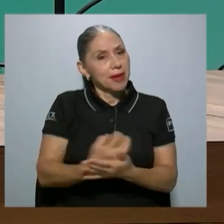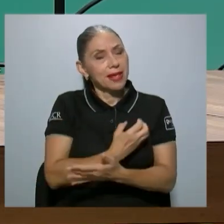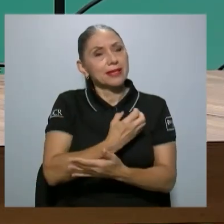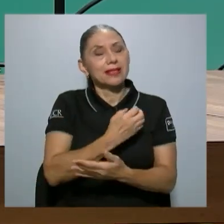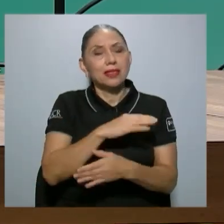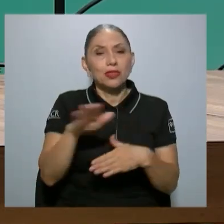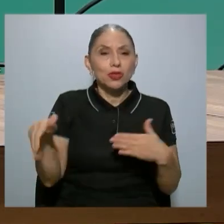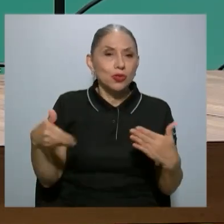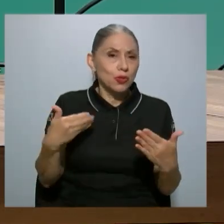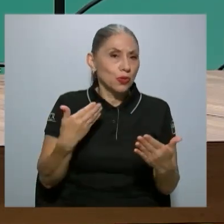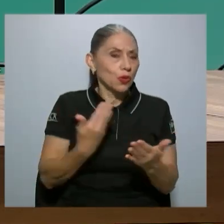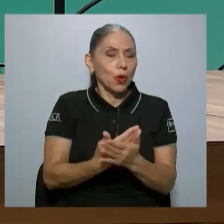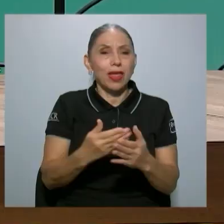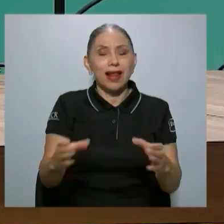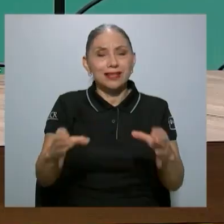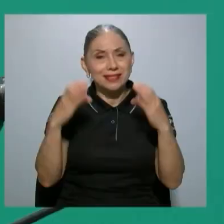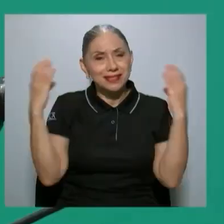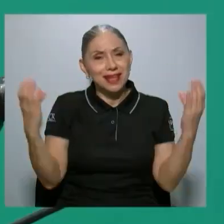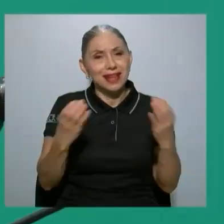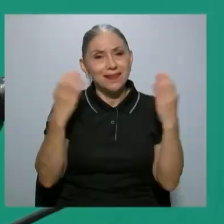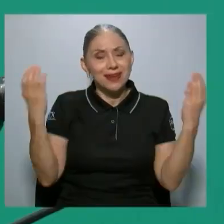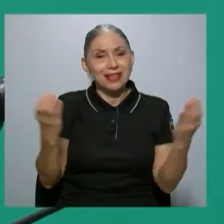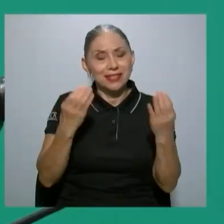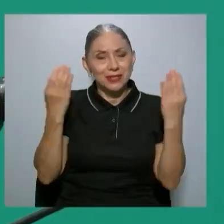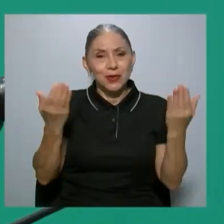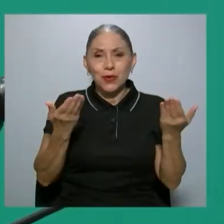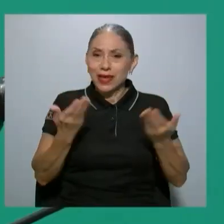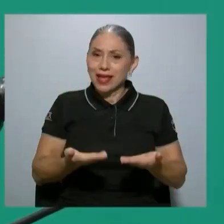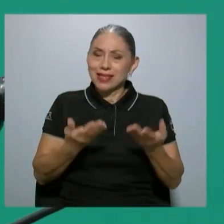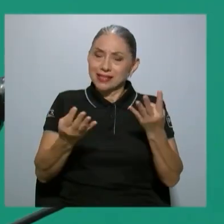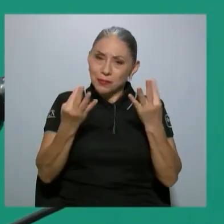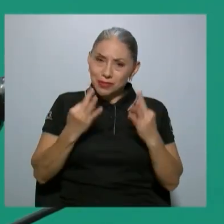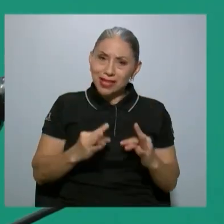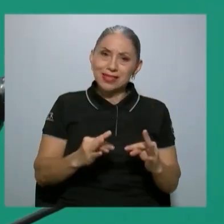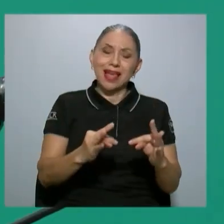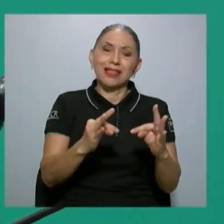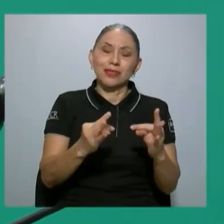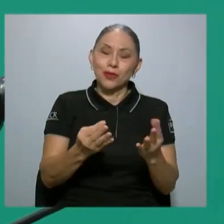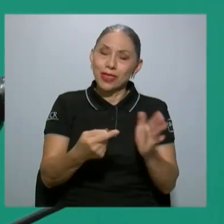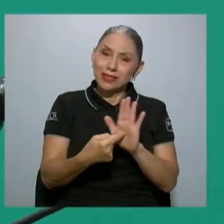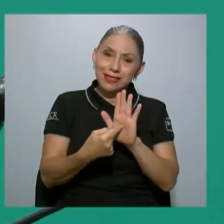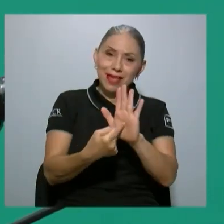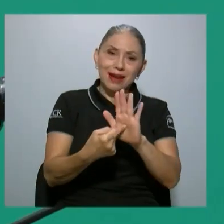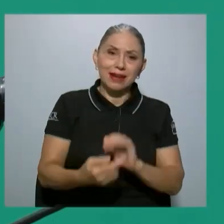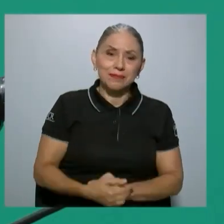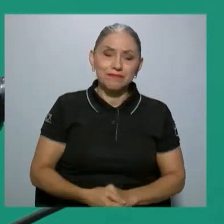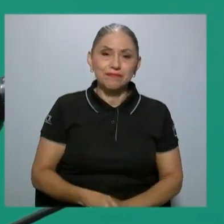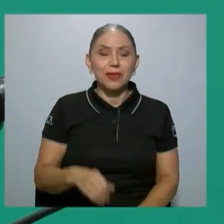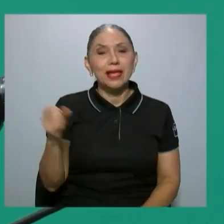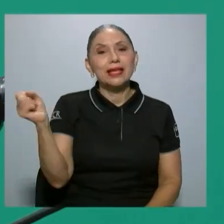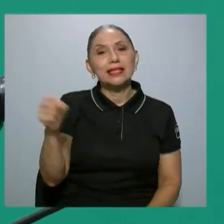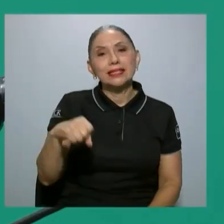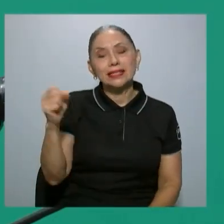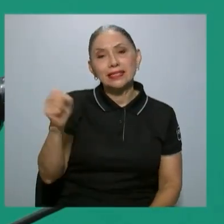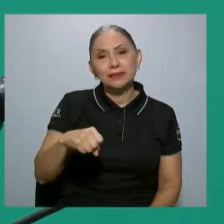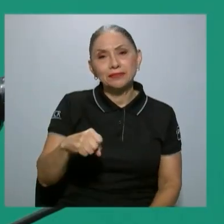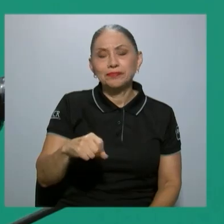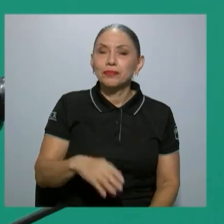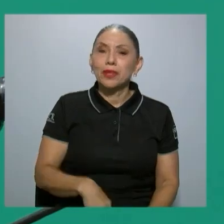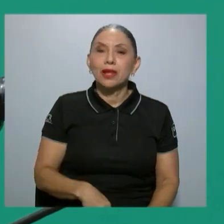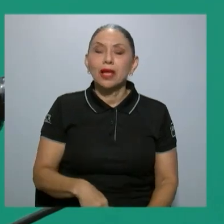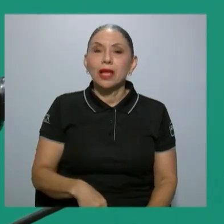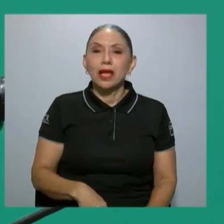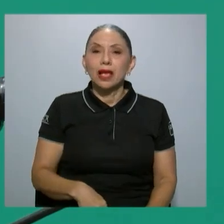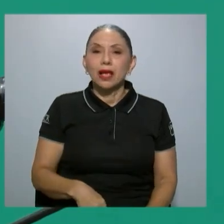toda la celebración que estamos tratando de darle. Sí,